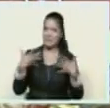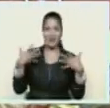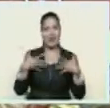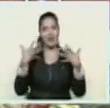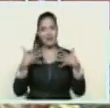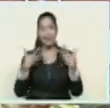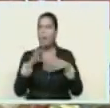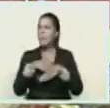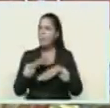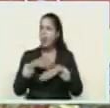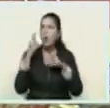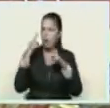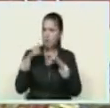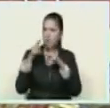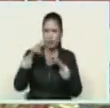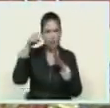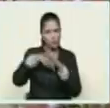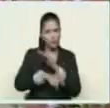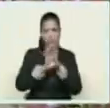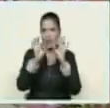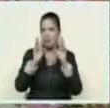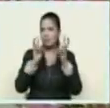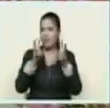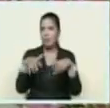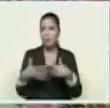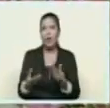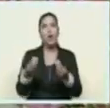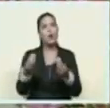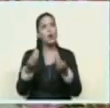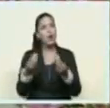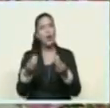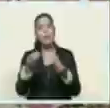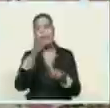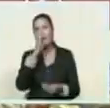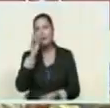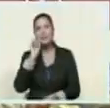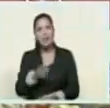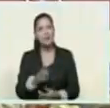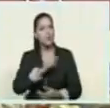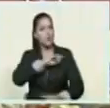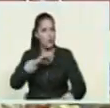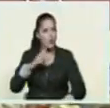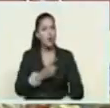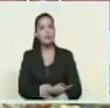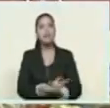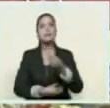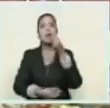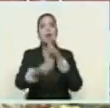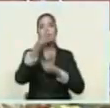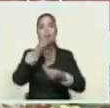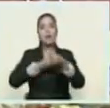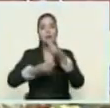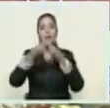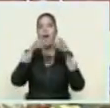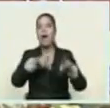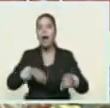porque conoce mucho el tema como marina se tiene que convertir en la gran potencia alimentaria